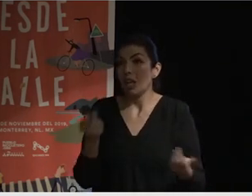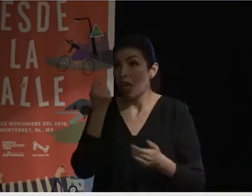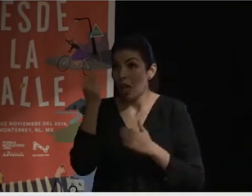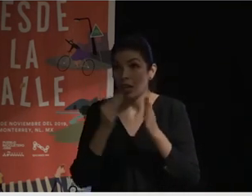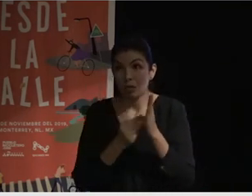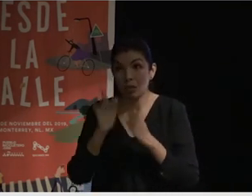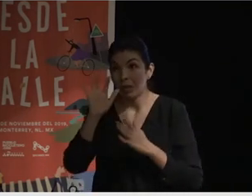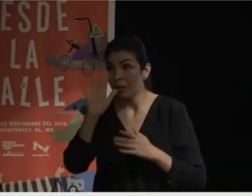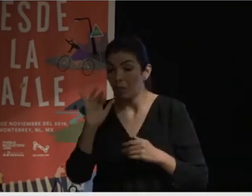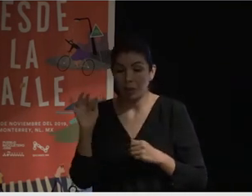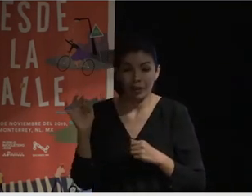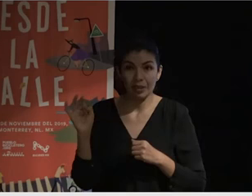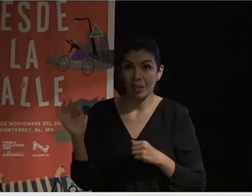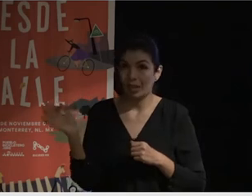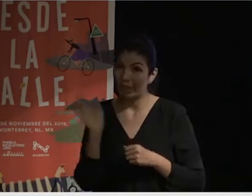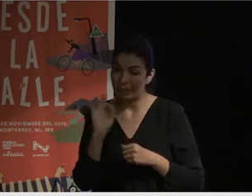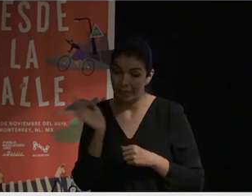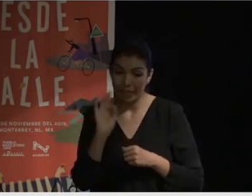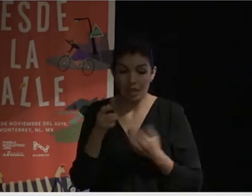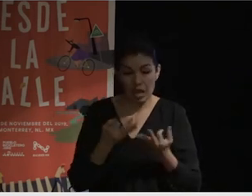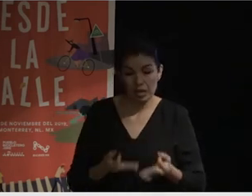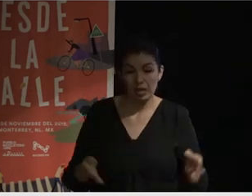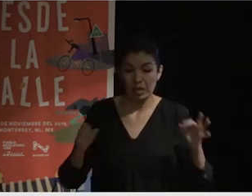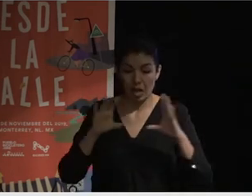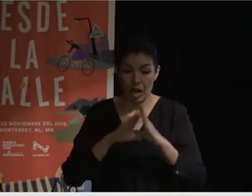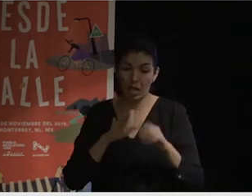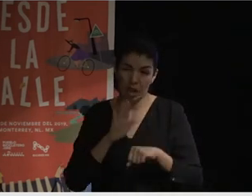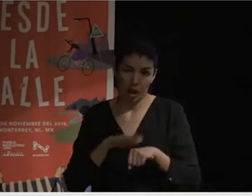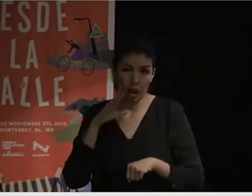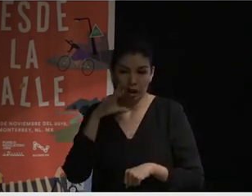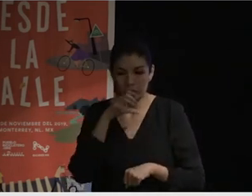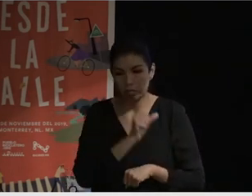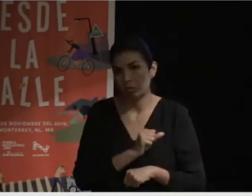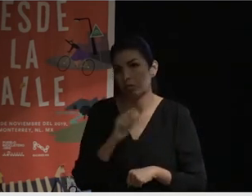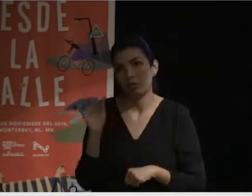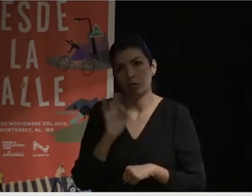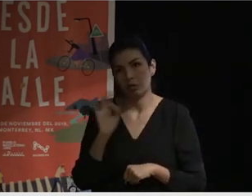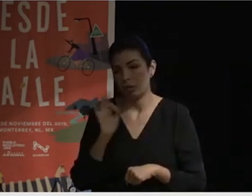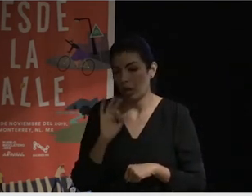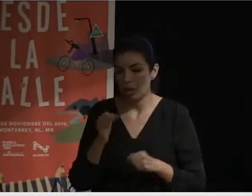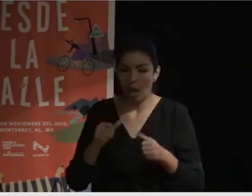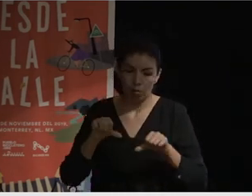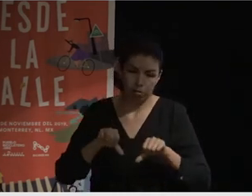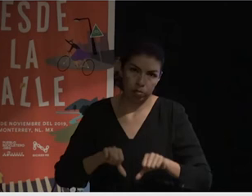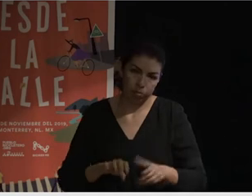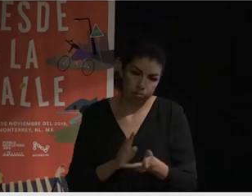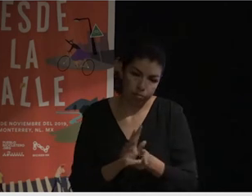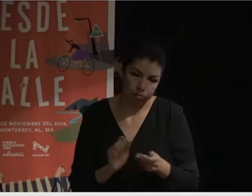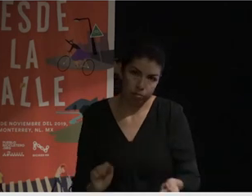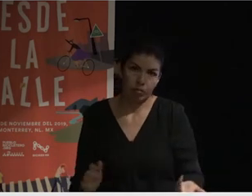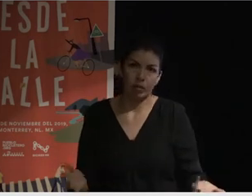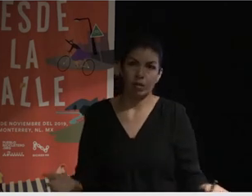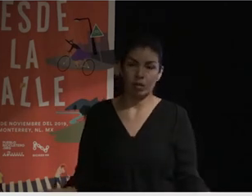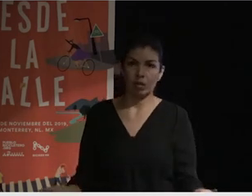al campo, en hacer proyectos autogestionados, en tal vez aprender a vivir más humildemente. Sé que suena difícil, pero son utopías